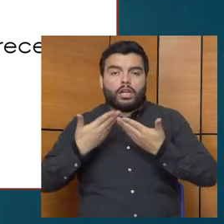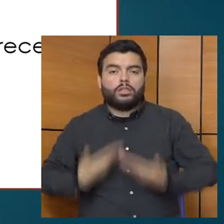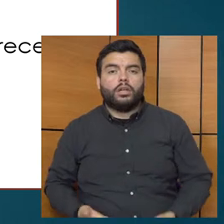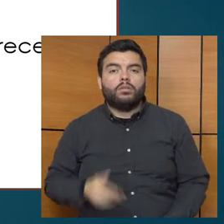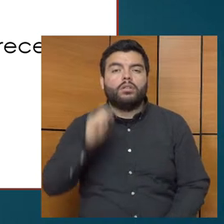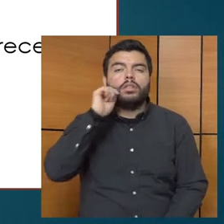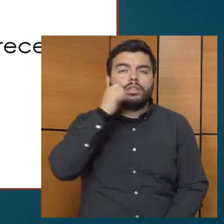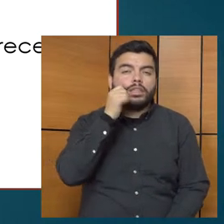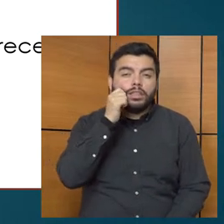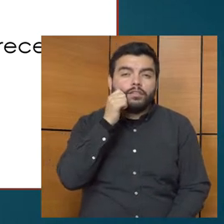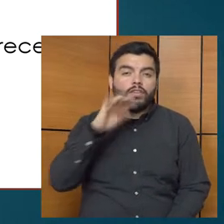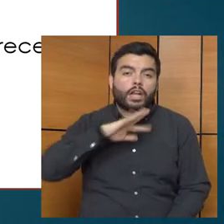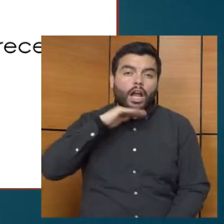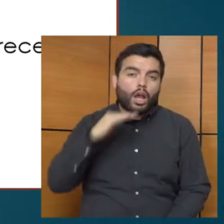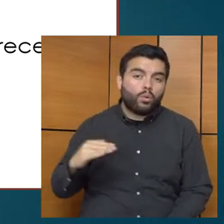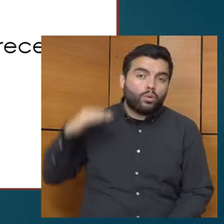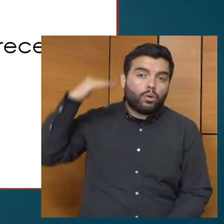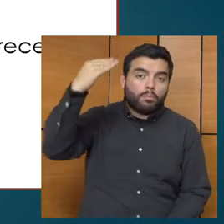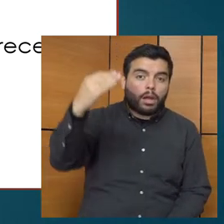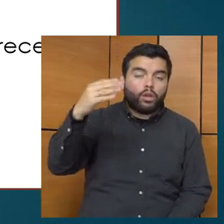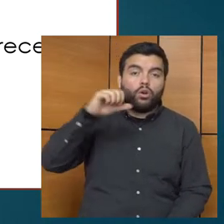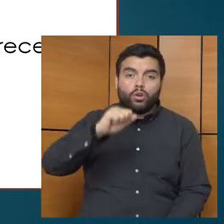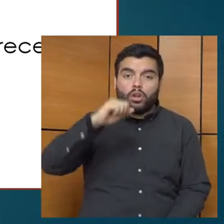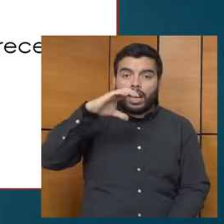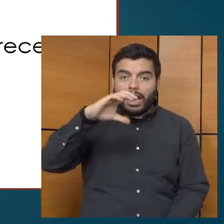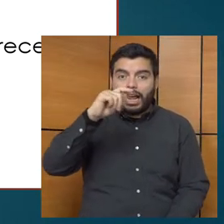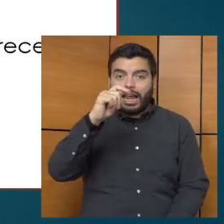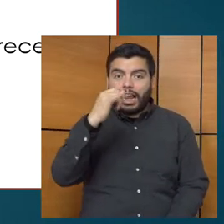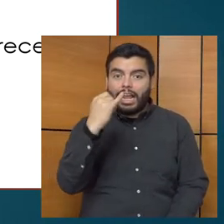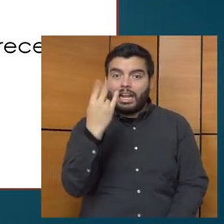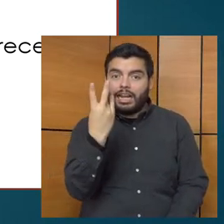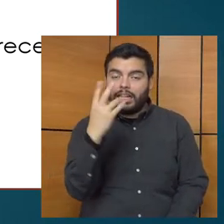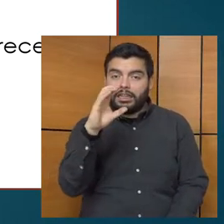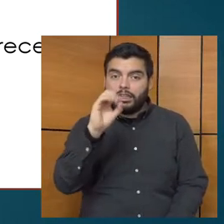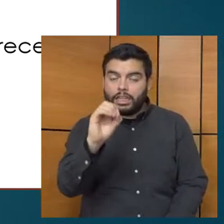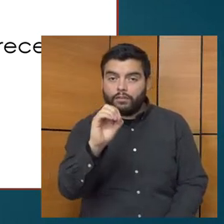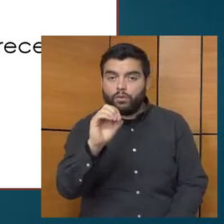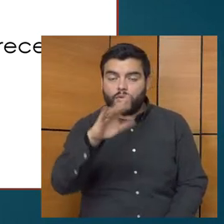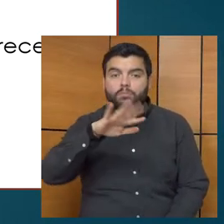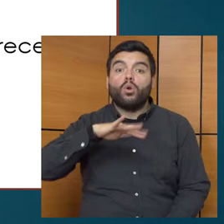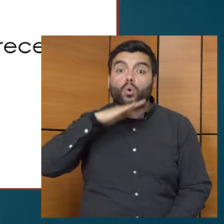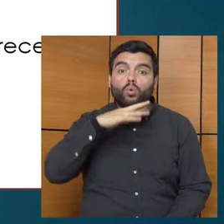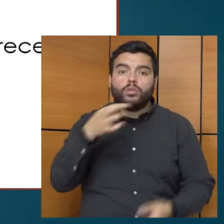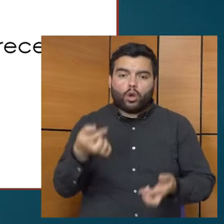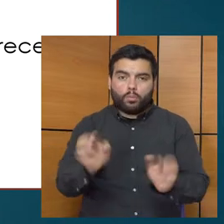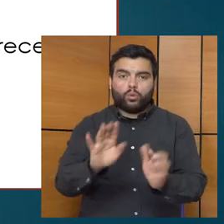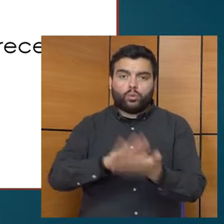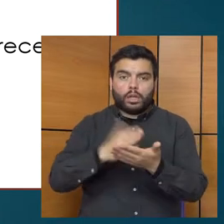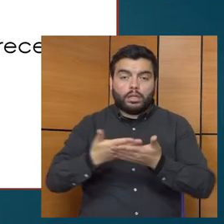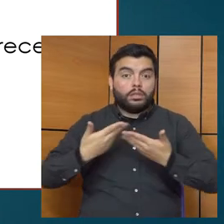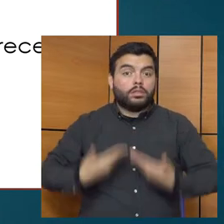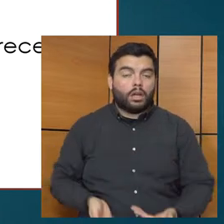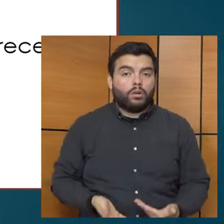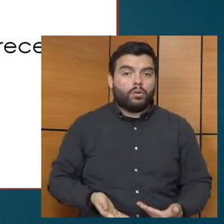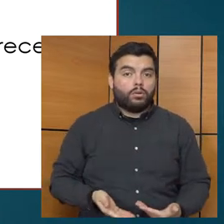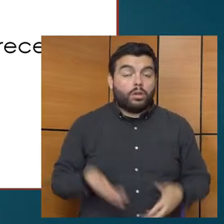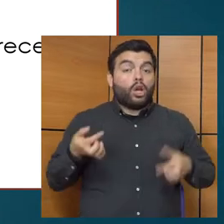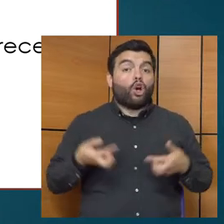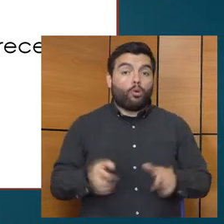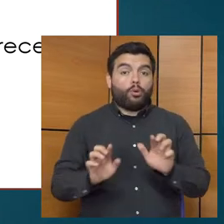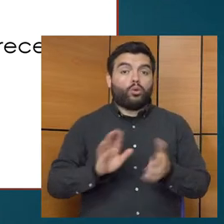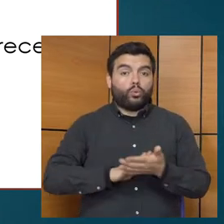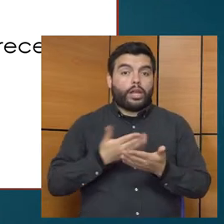envejecimiento activo? Pues podemos decir que es el proceso de optimización de oportunidades de salud. Fijaos, hablamos de oportunidades de